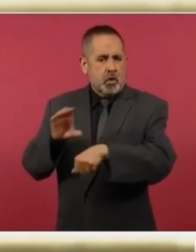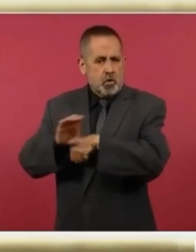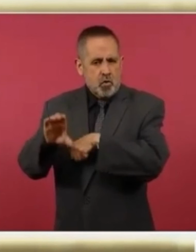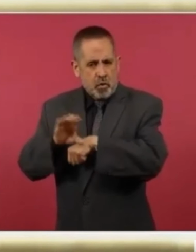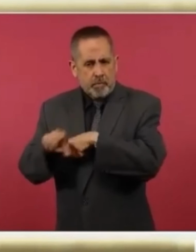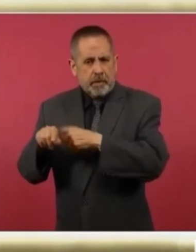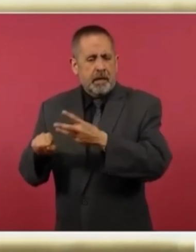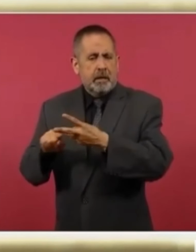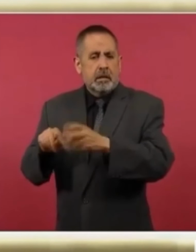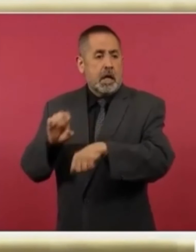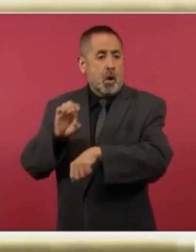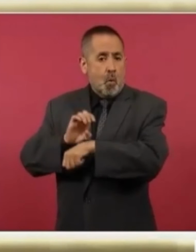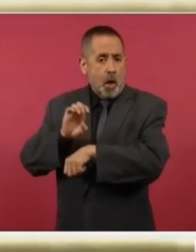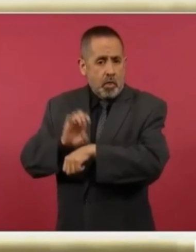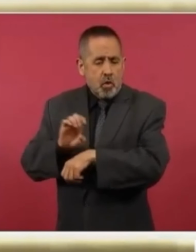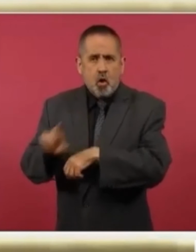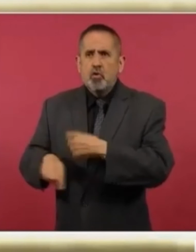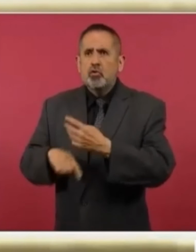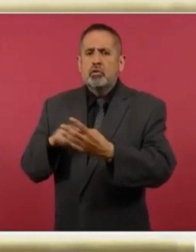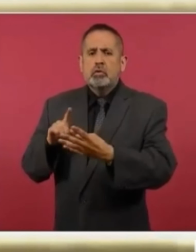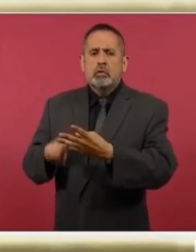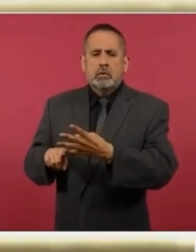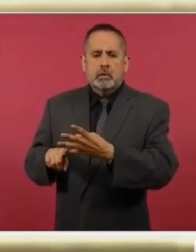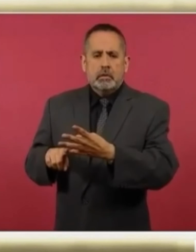colombiano, ecuatoriano.